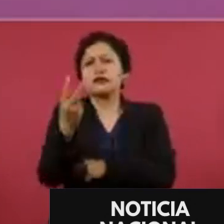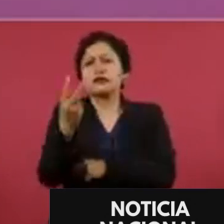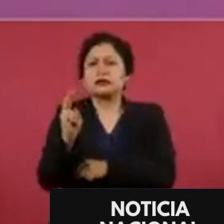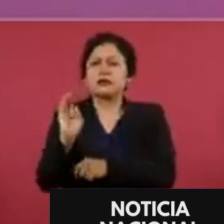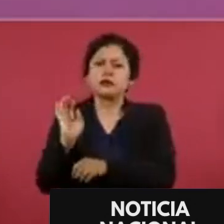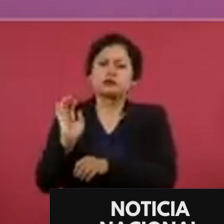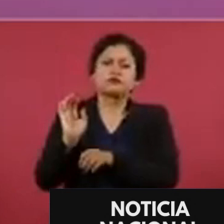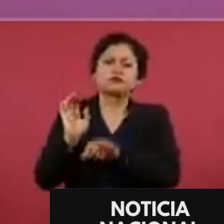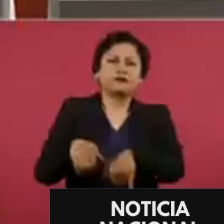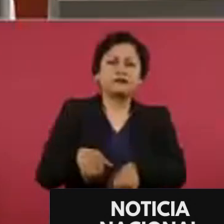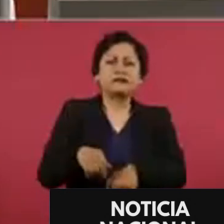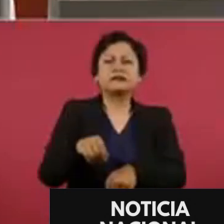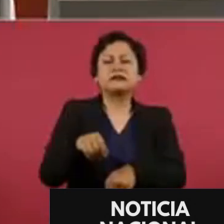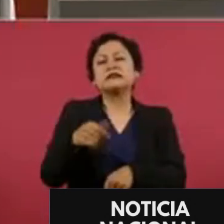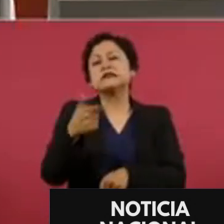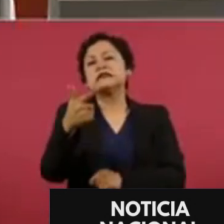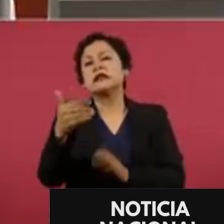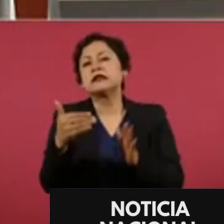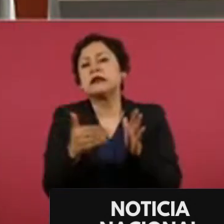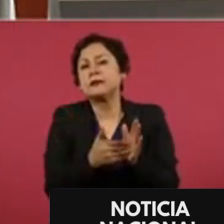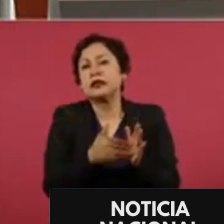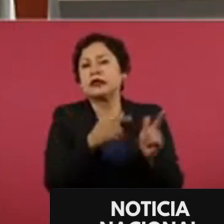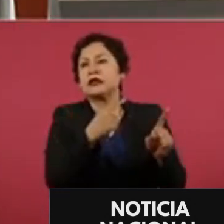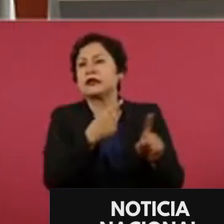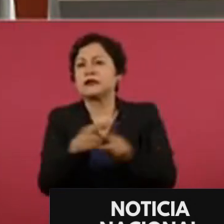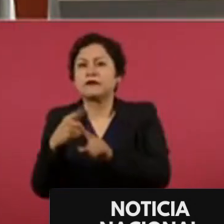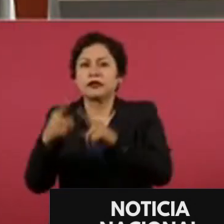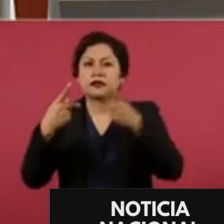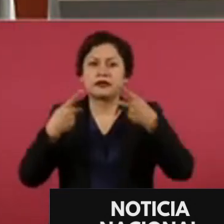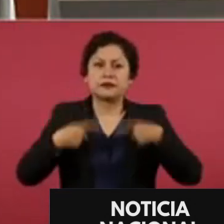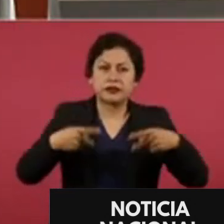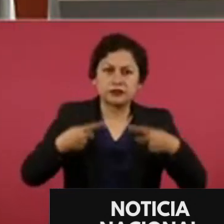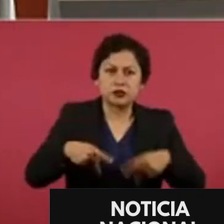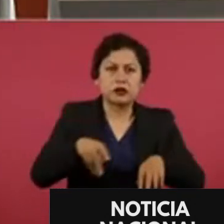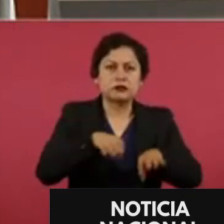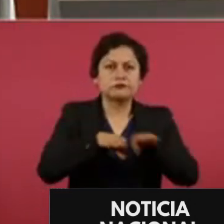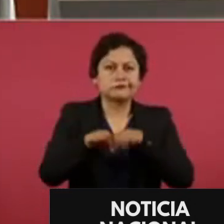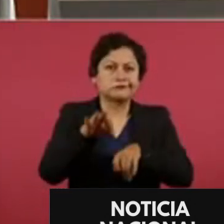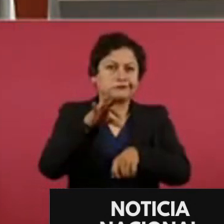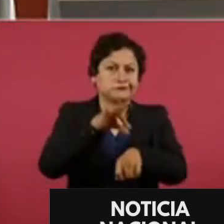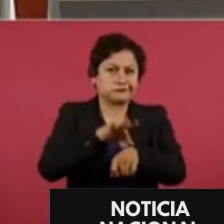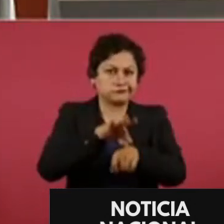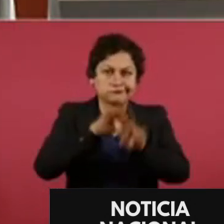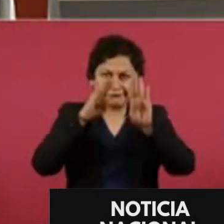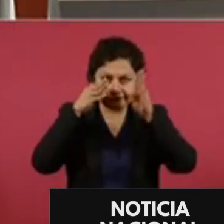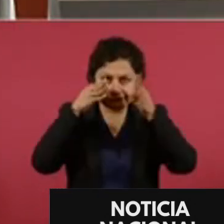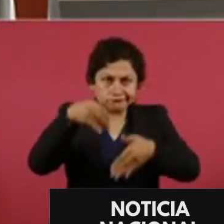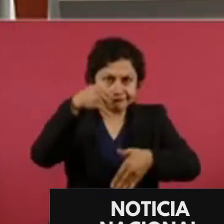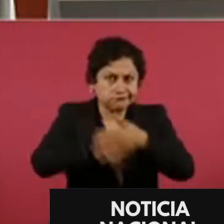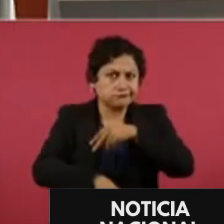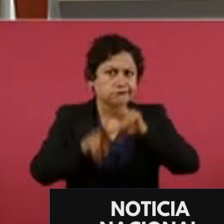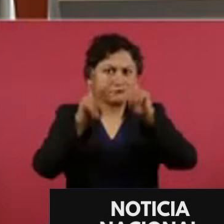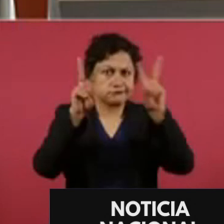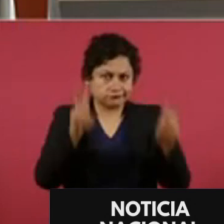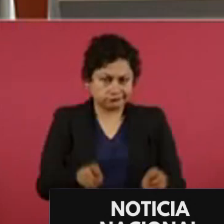nuevos médicas y médicos especialistas. Recientemente, este año, hicimos una última